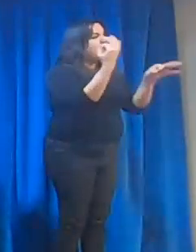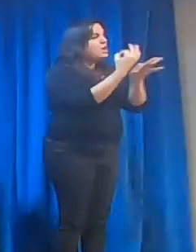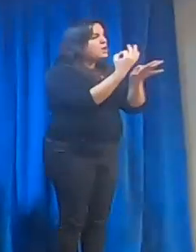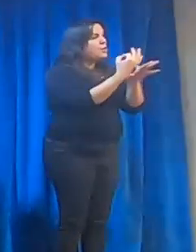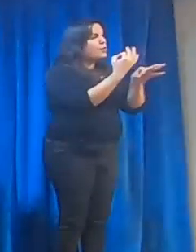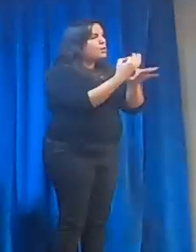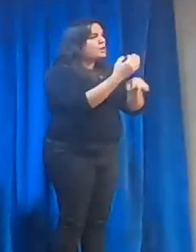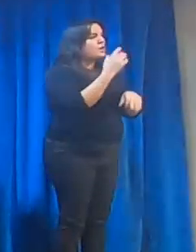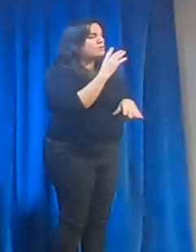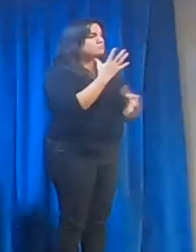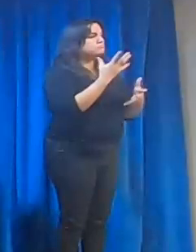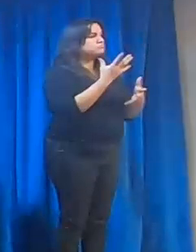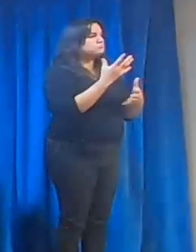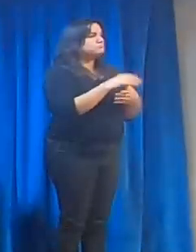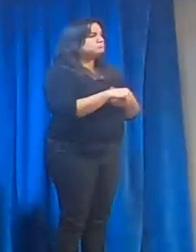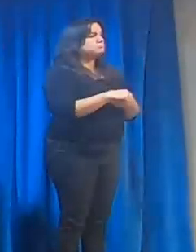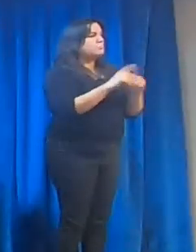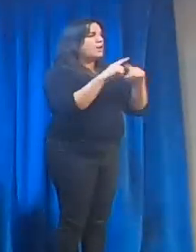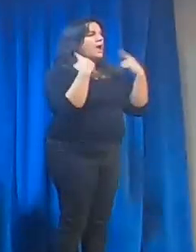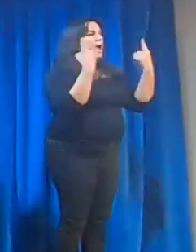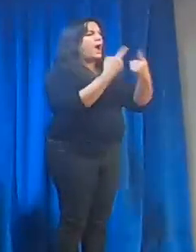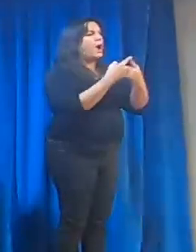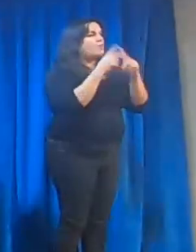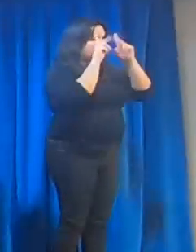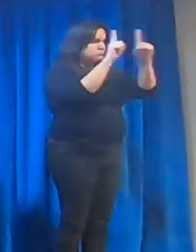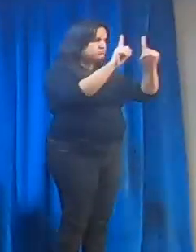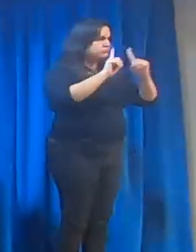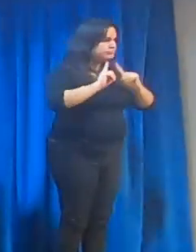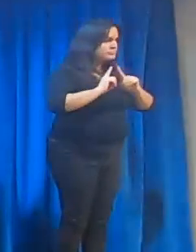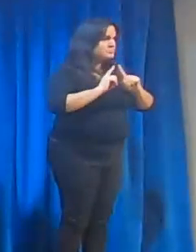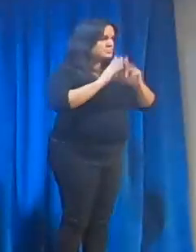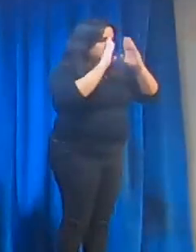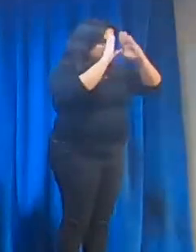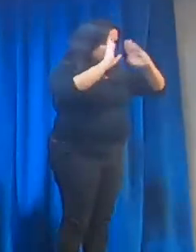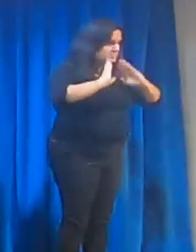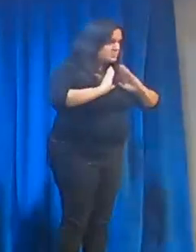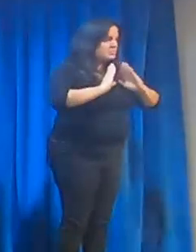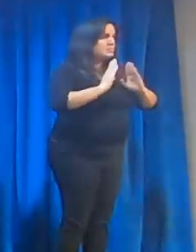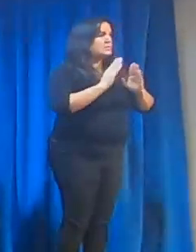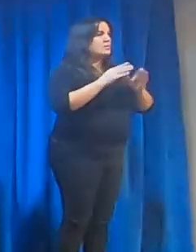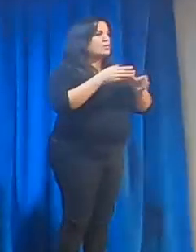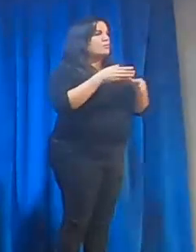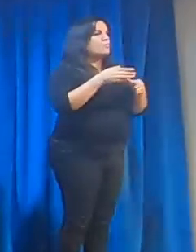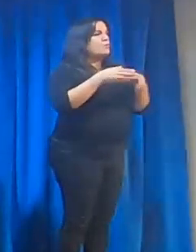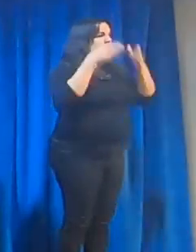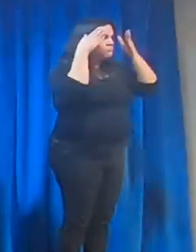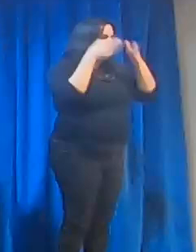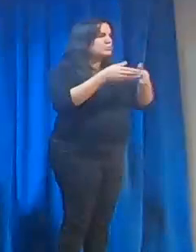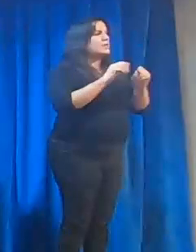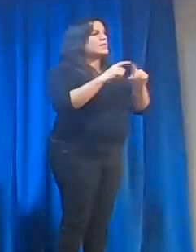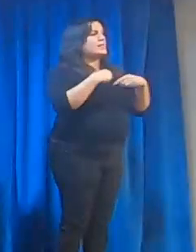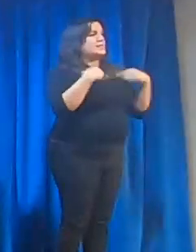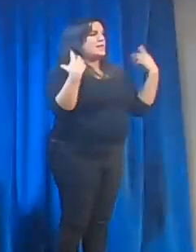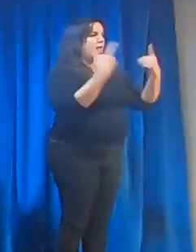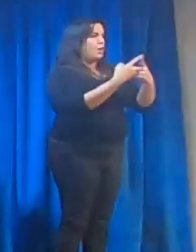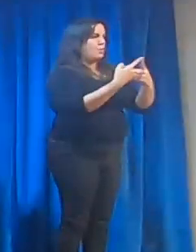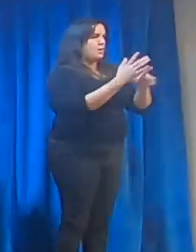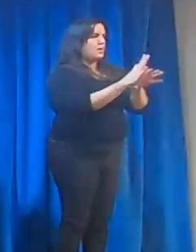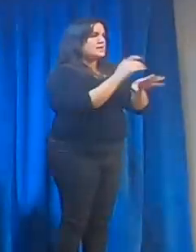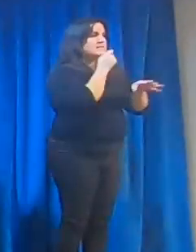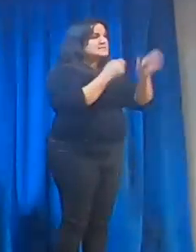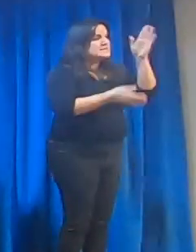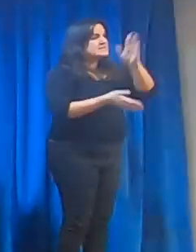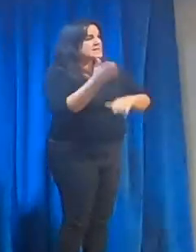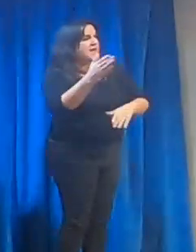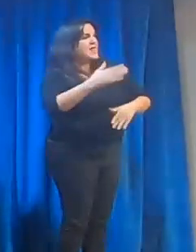algo del aula centrismo, entonces está centrado más en el aula. Salir al recreo implica toda una alegría para